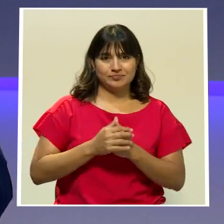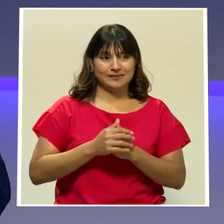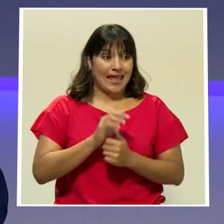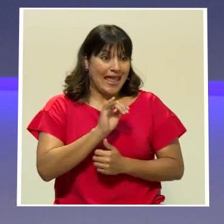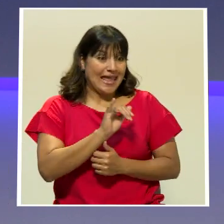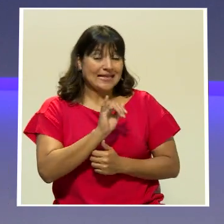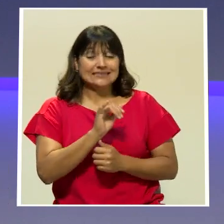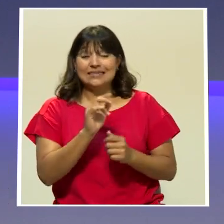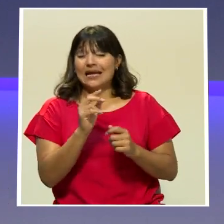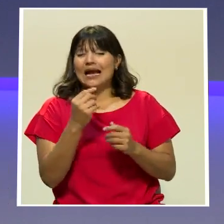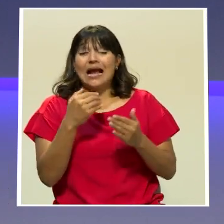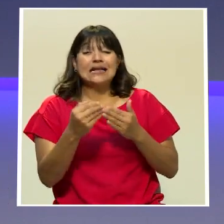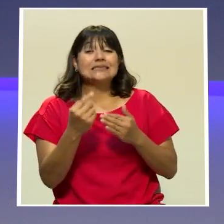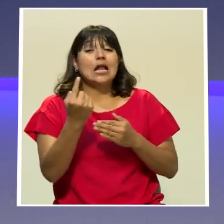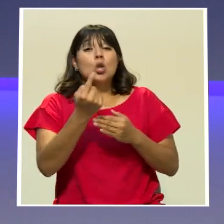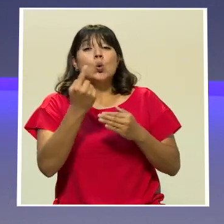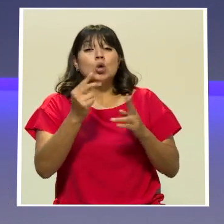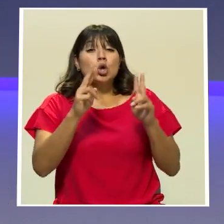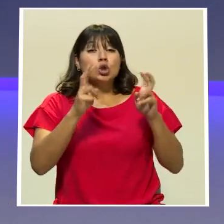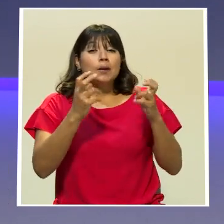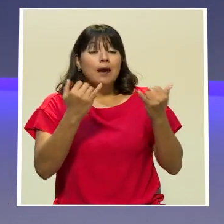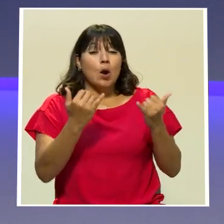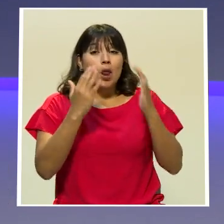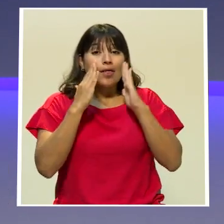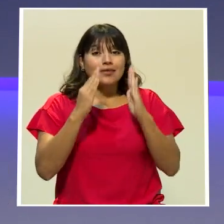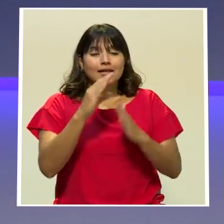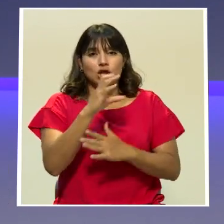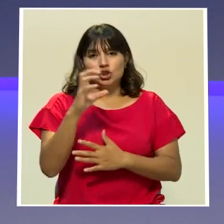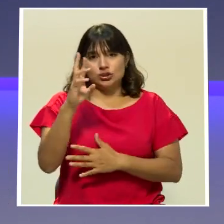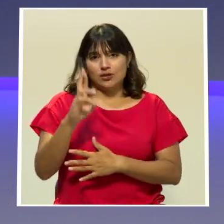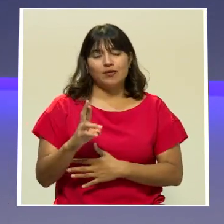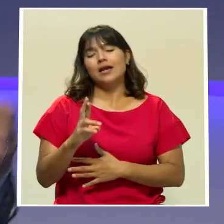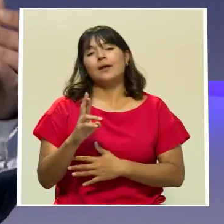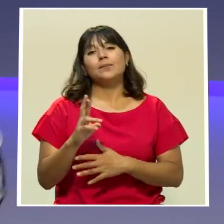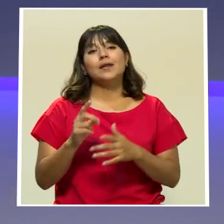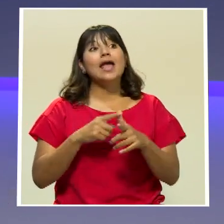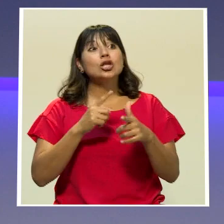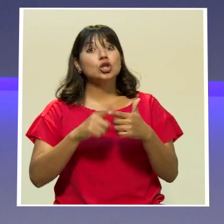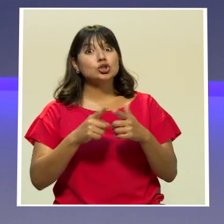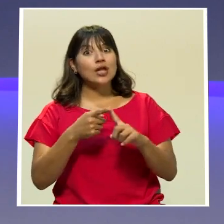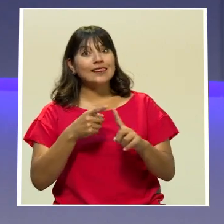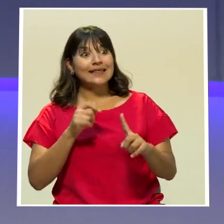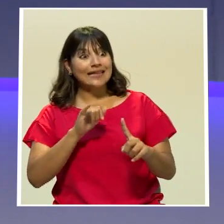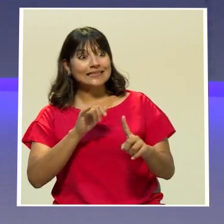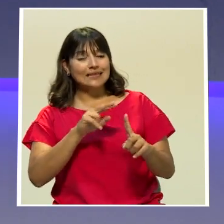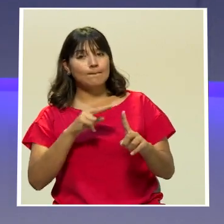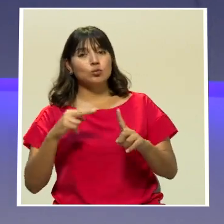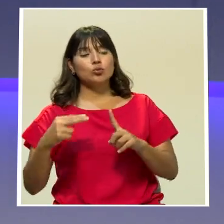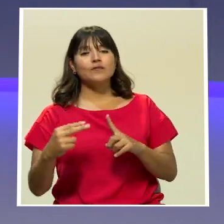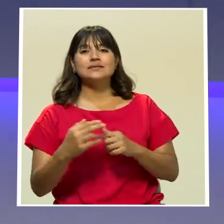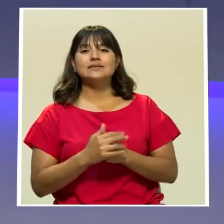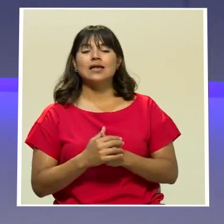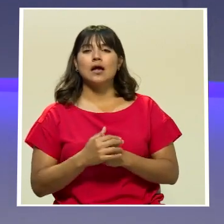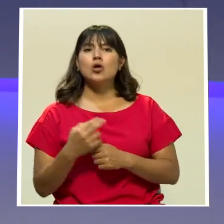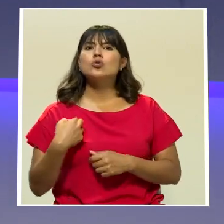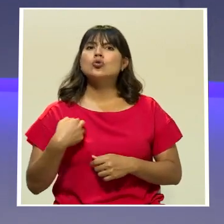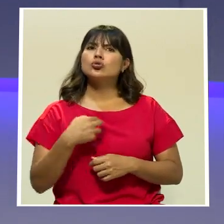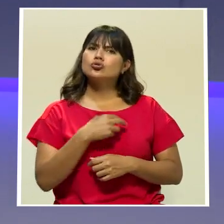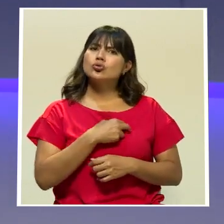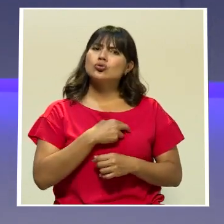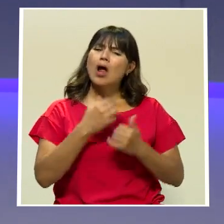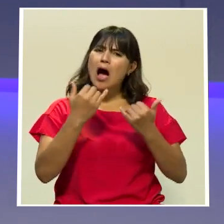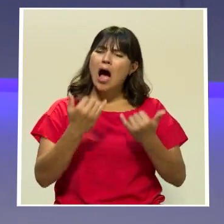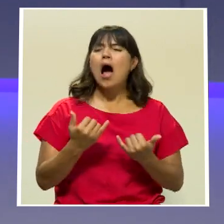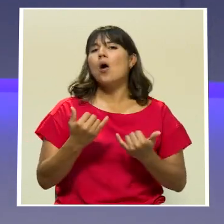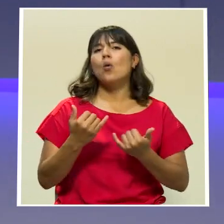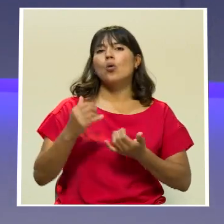casi exclusivamente. En ese pensamiento le acabamos de meter un machetazo de